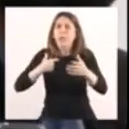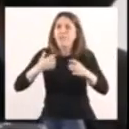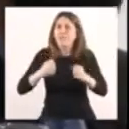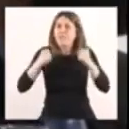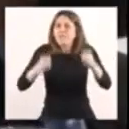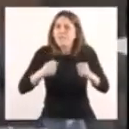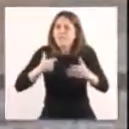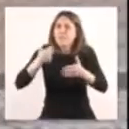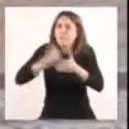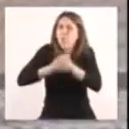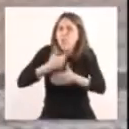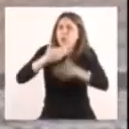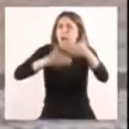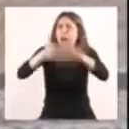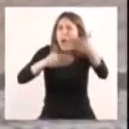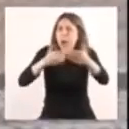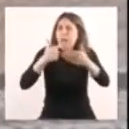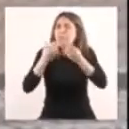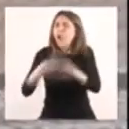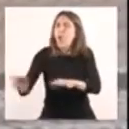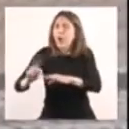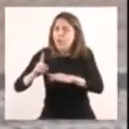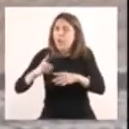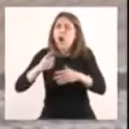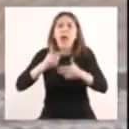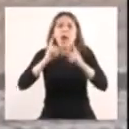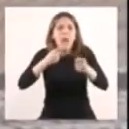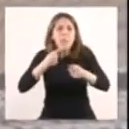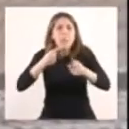sigue produciendo, que sigue generando trabajo,